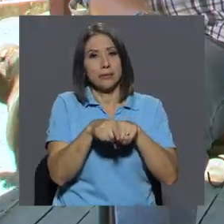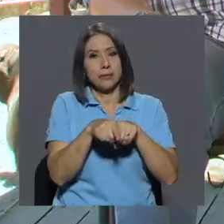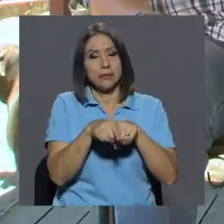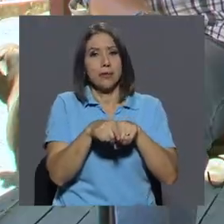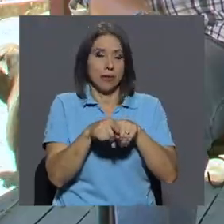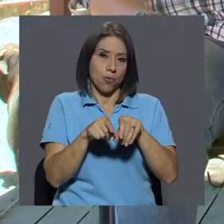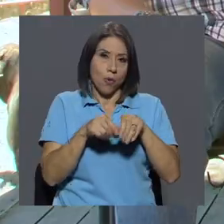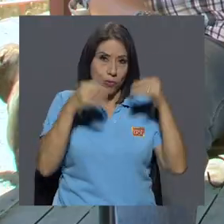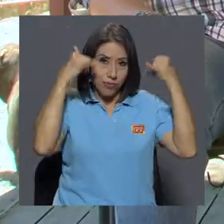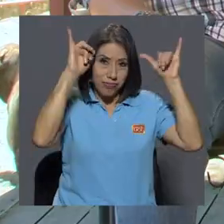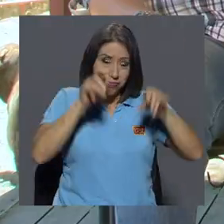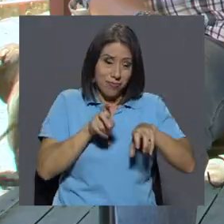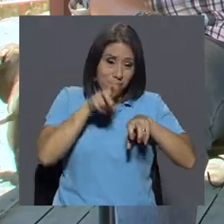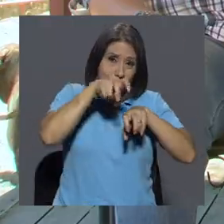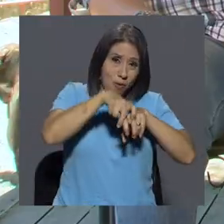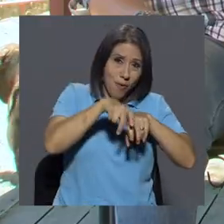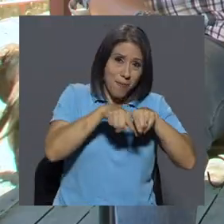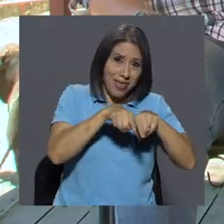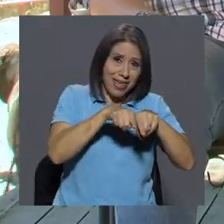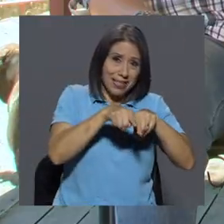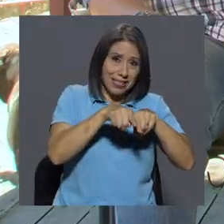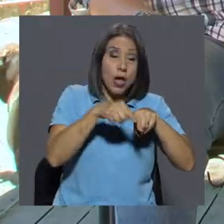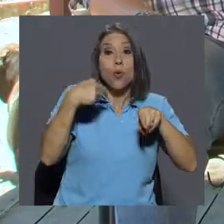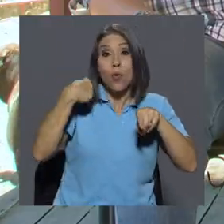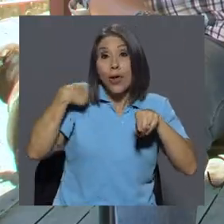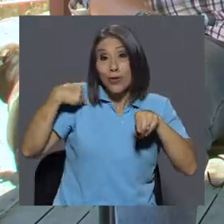Cuando yo estoy, me suelto la primera espuela,